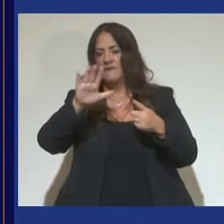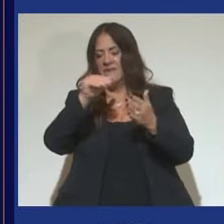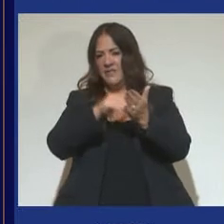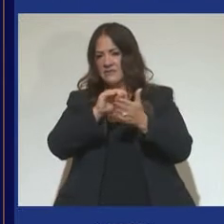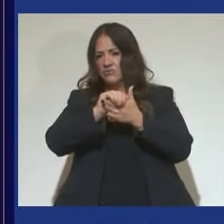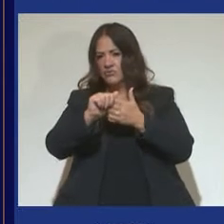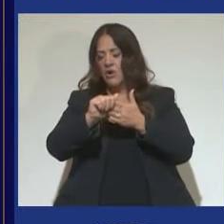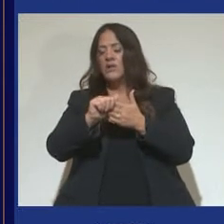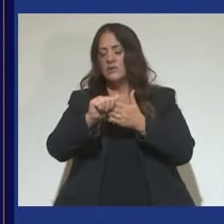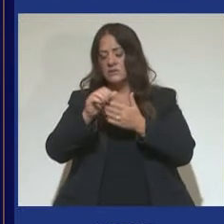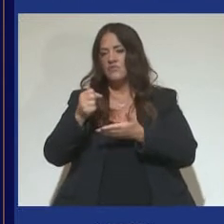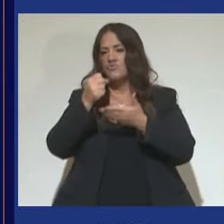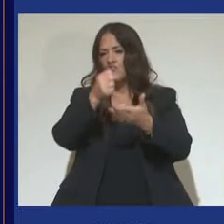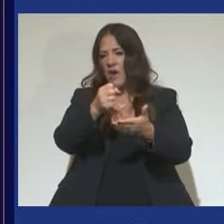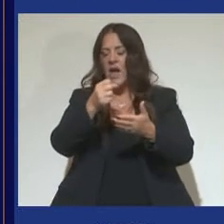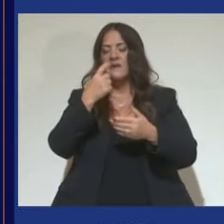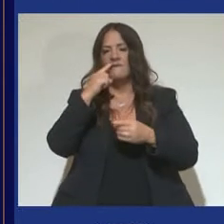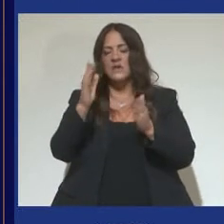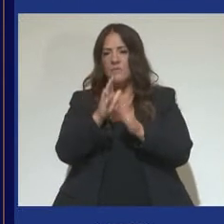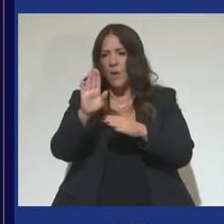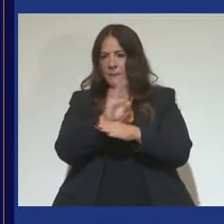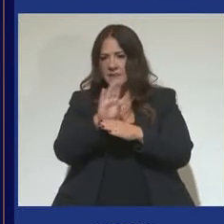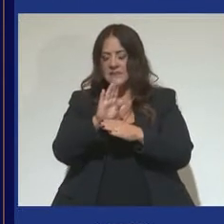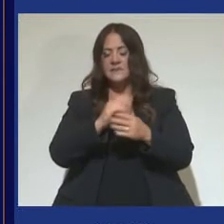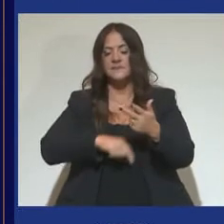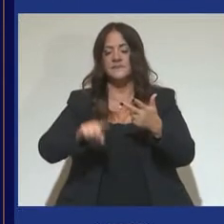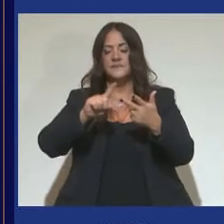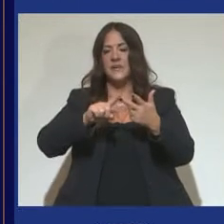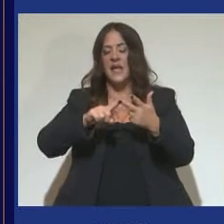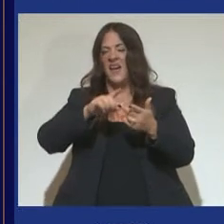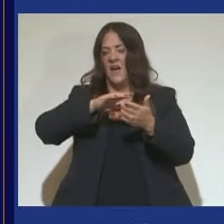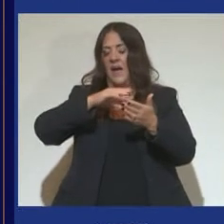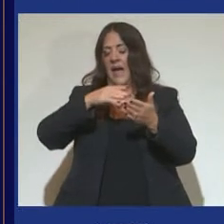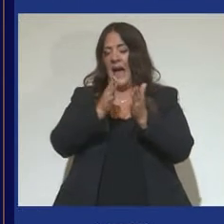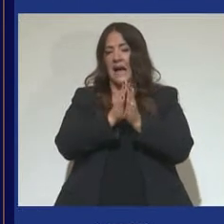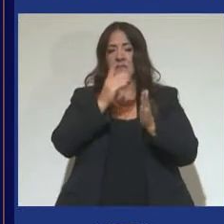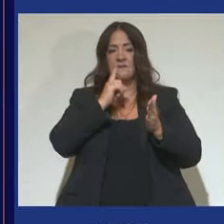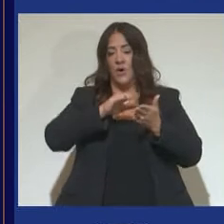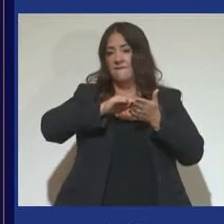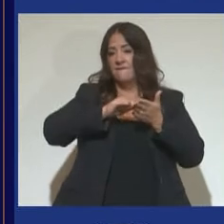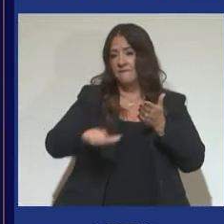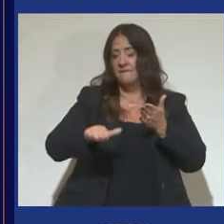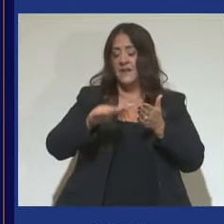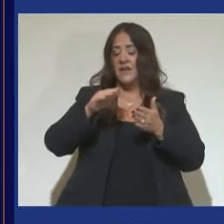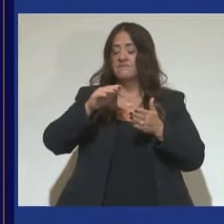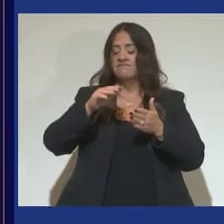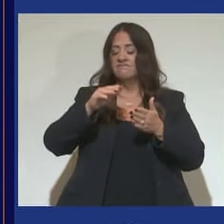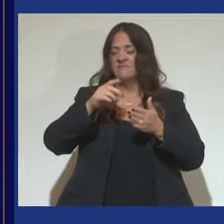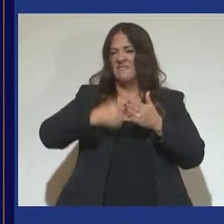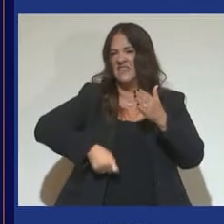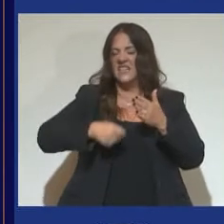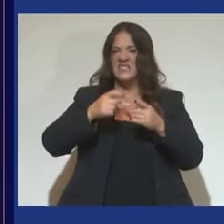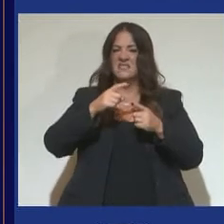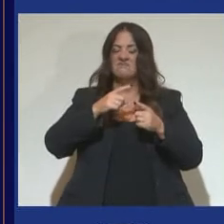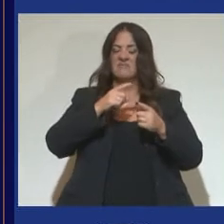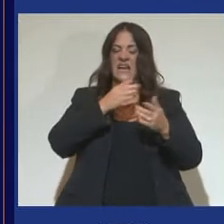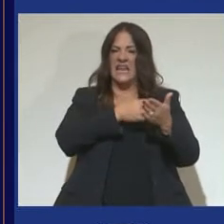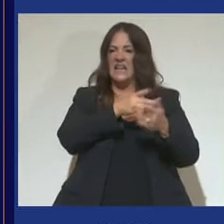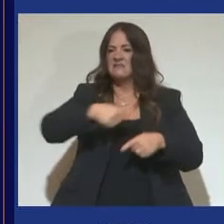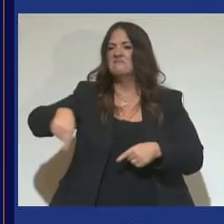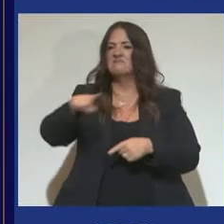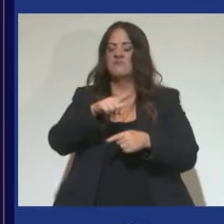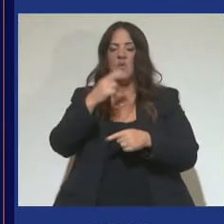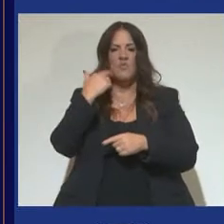y también para las empresas sin fines de lucro perdones de permisos y licencias para barberías y